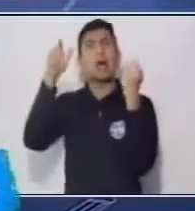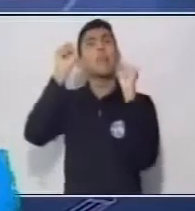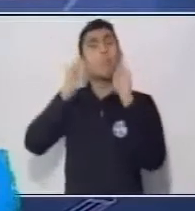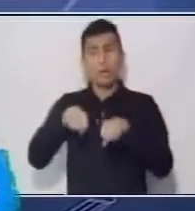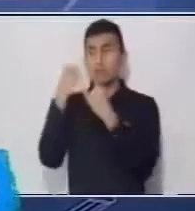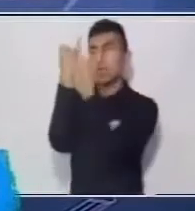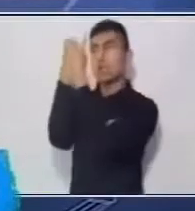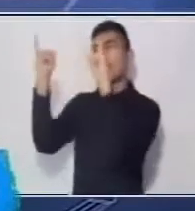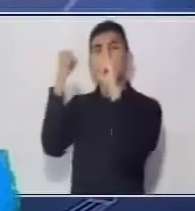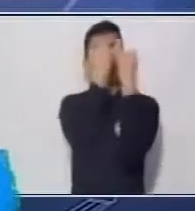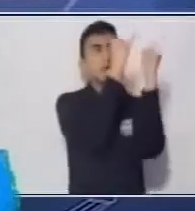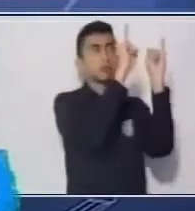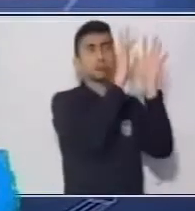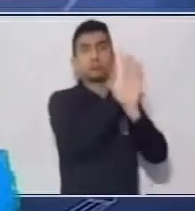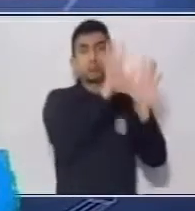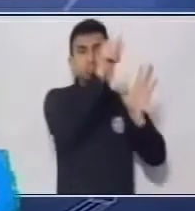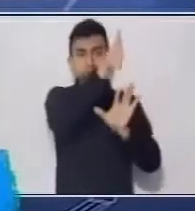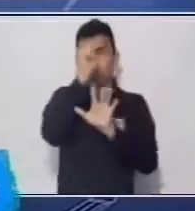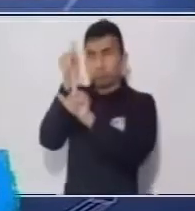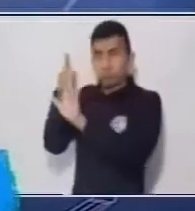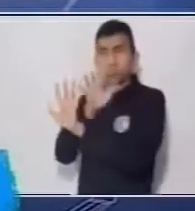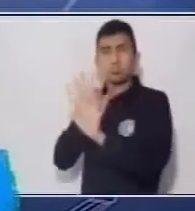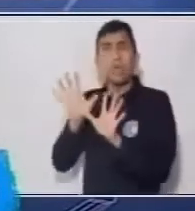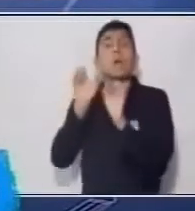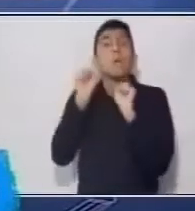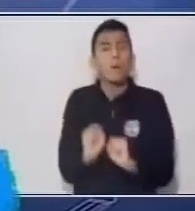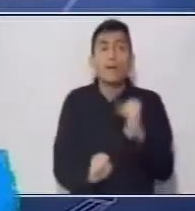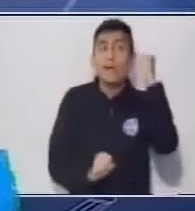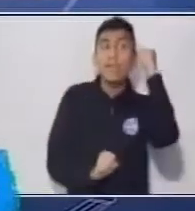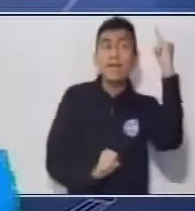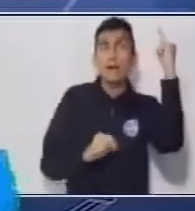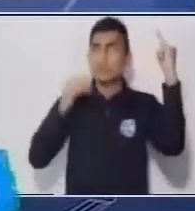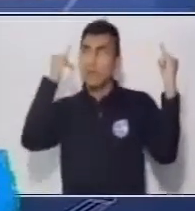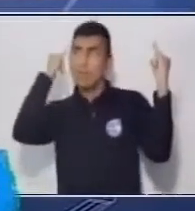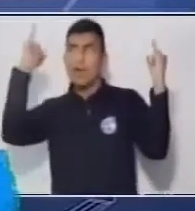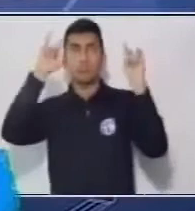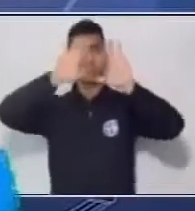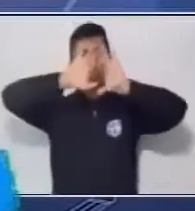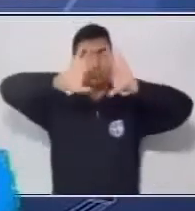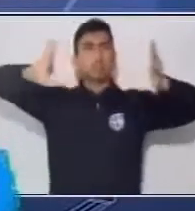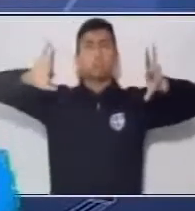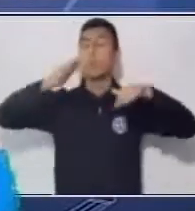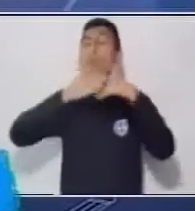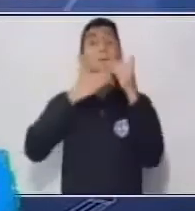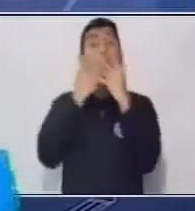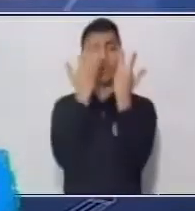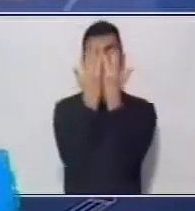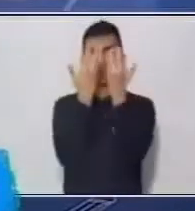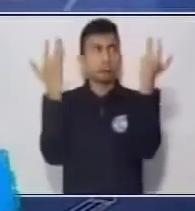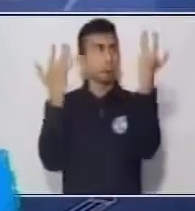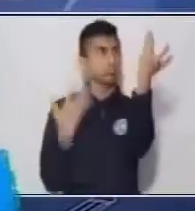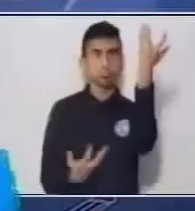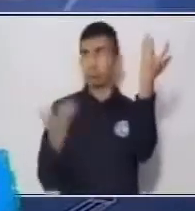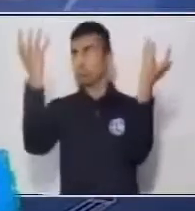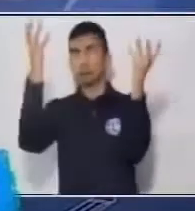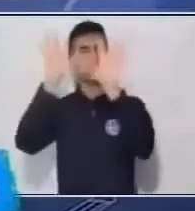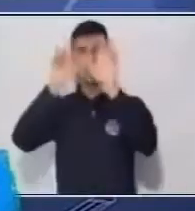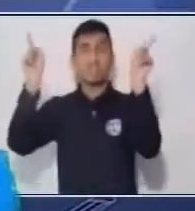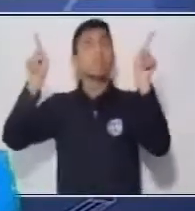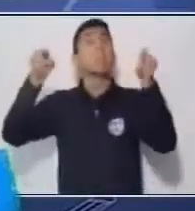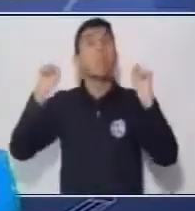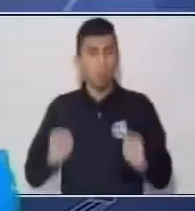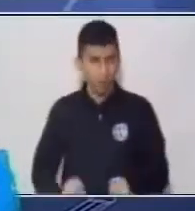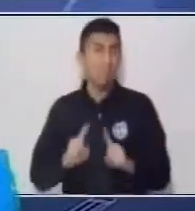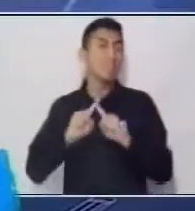independencia y van a tener una idea completa ambas, aunque estén separadas, aunque no tengan el nexo.